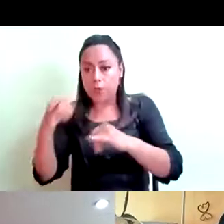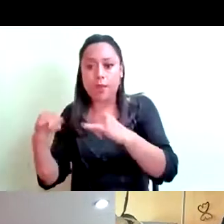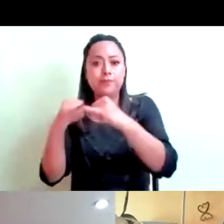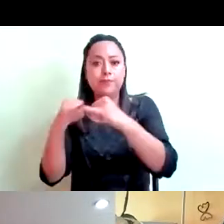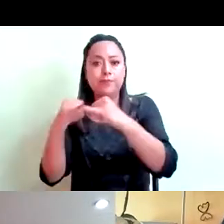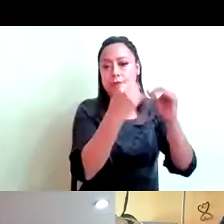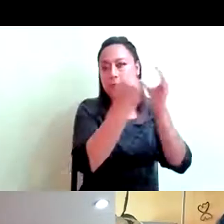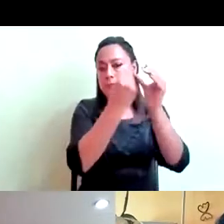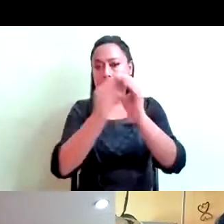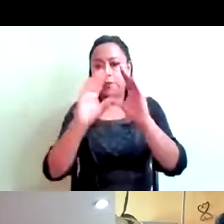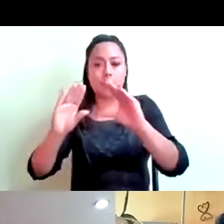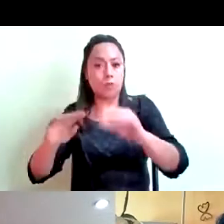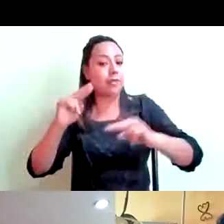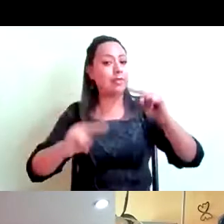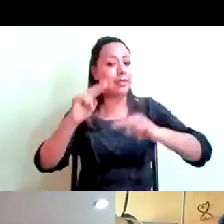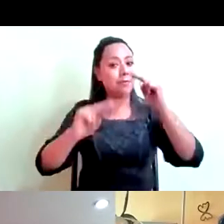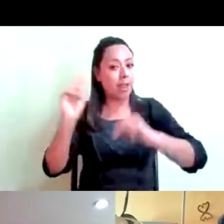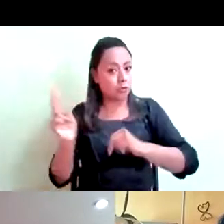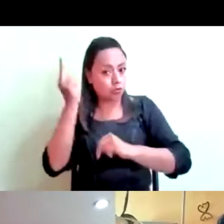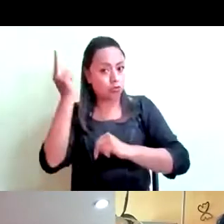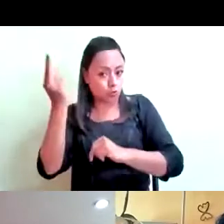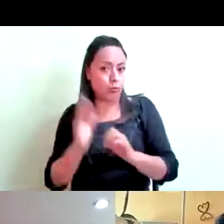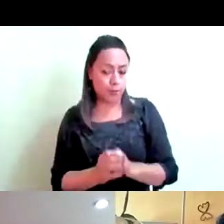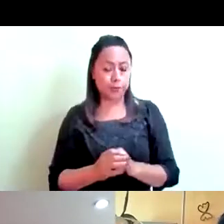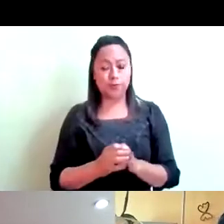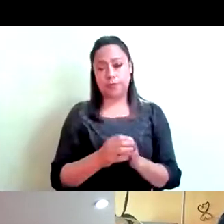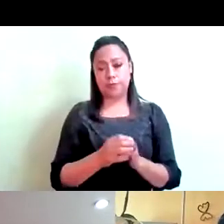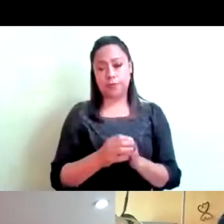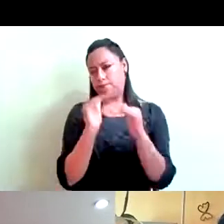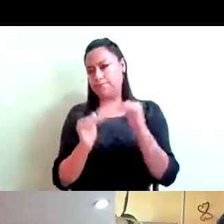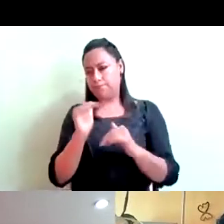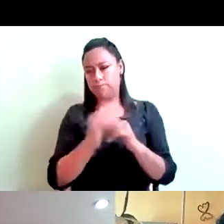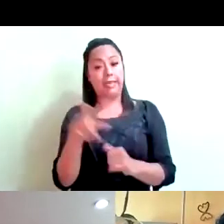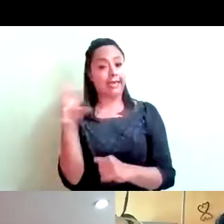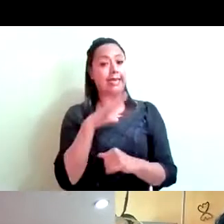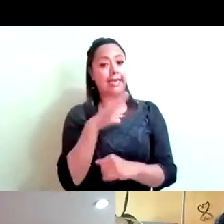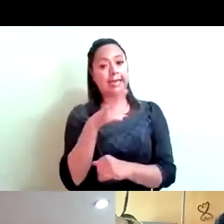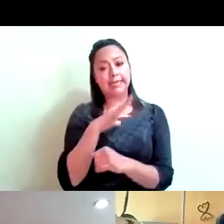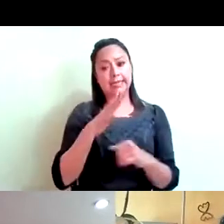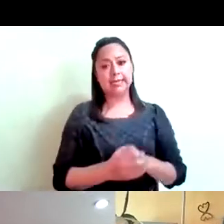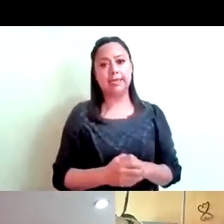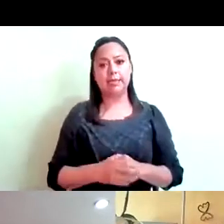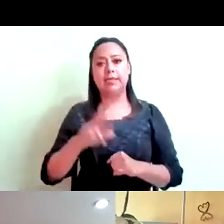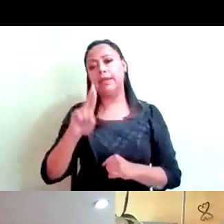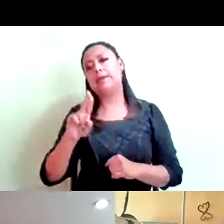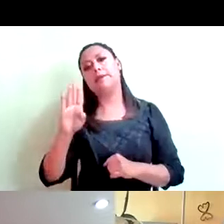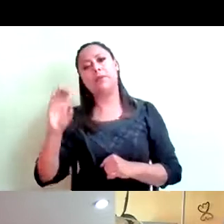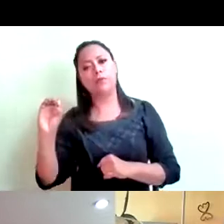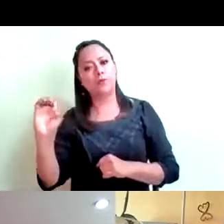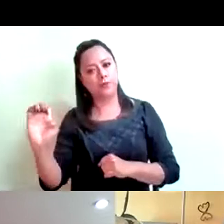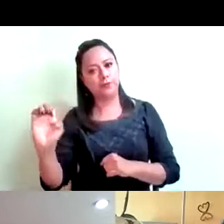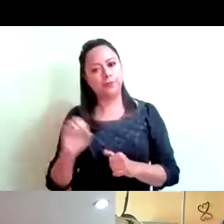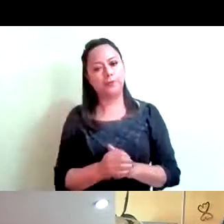en el nivel superior y que cuentan con RBOE,